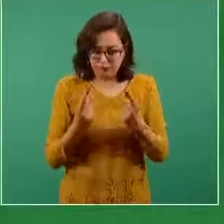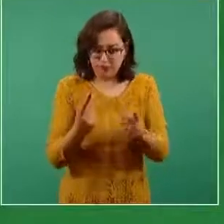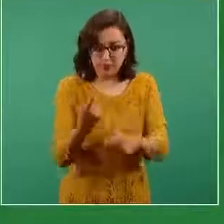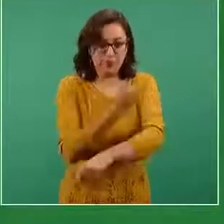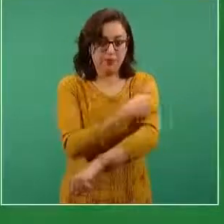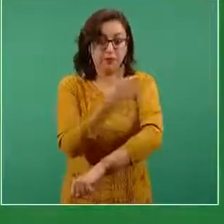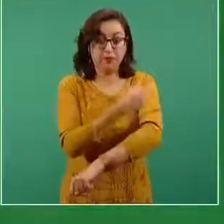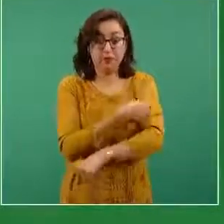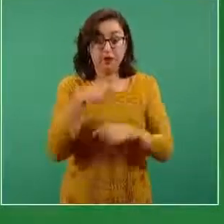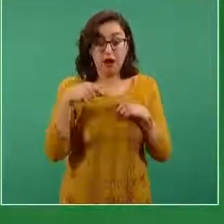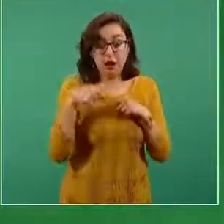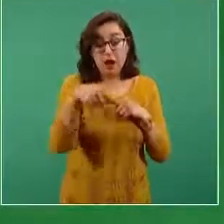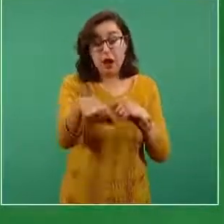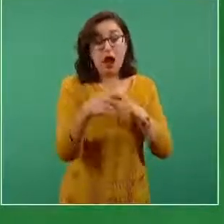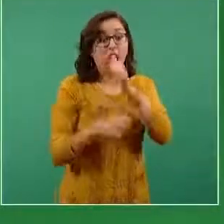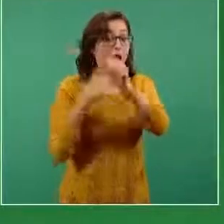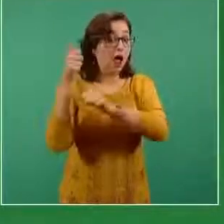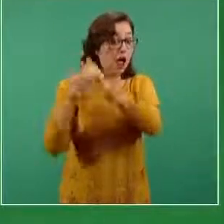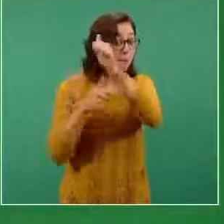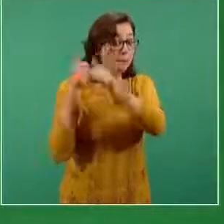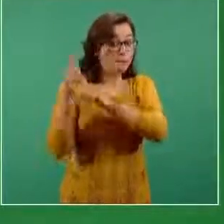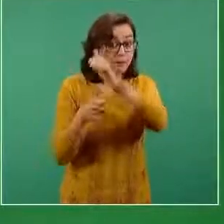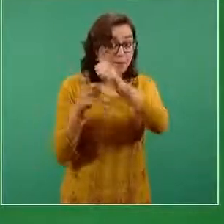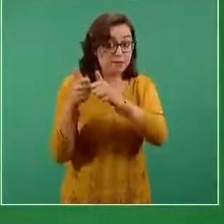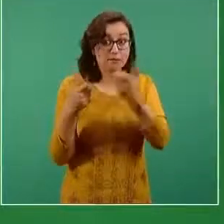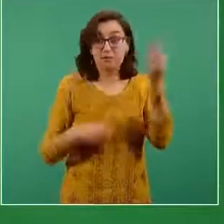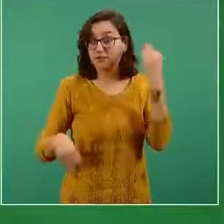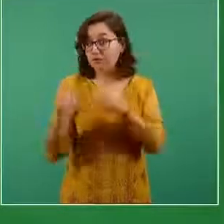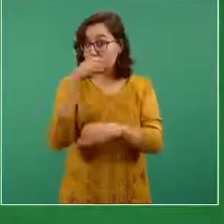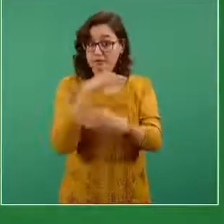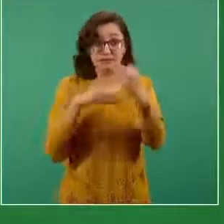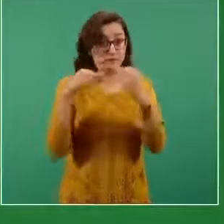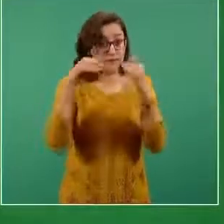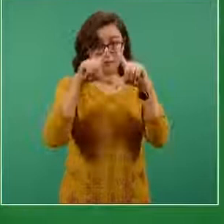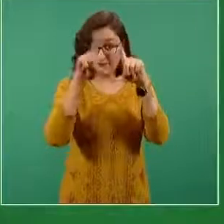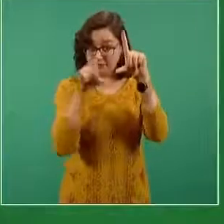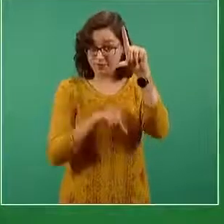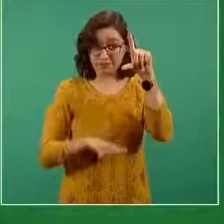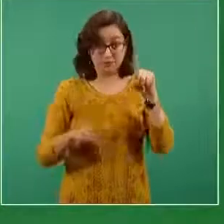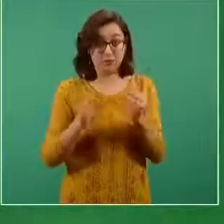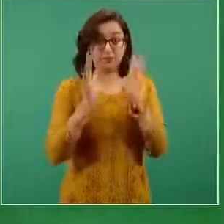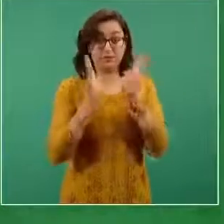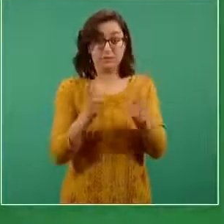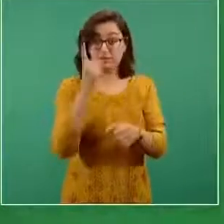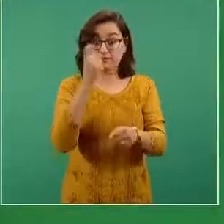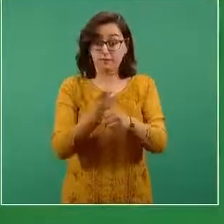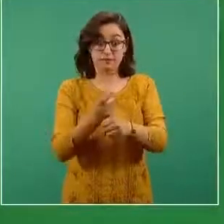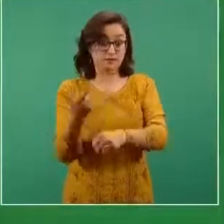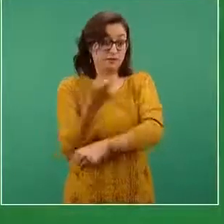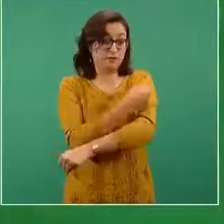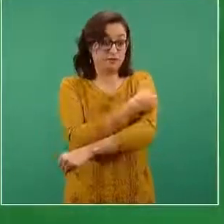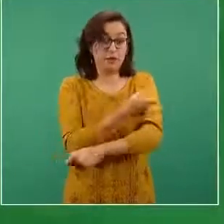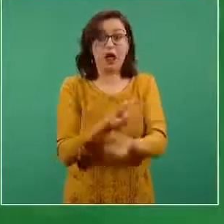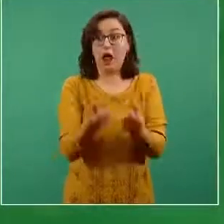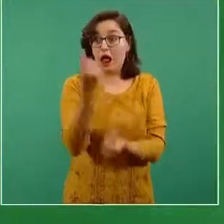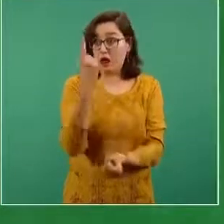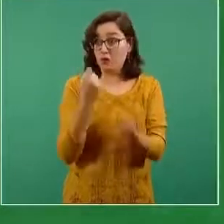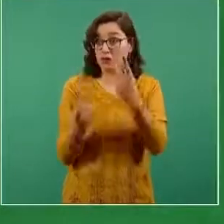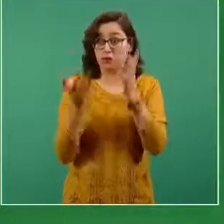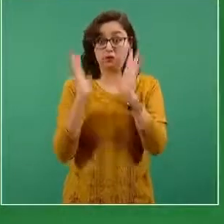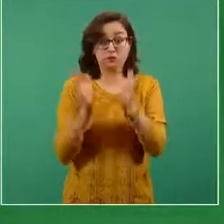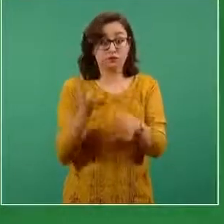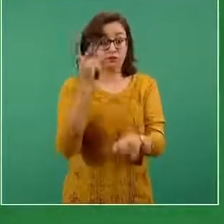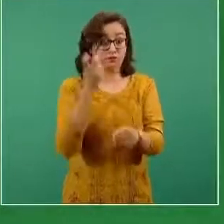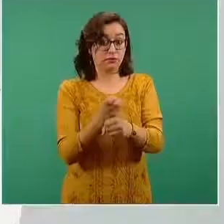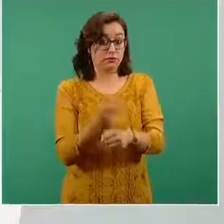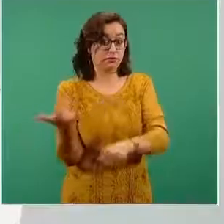este grupo, incluido obviamente los adultos mayores de Campeche, tengan ya su primera dosis e inclusive alguno de ellos una